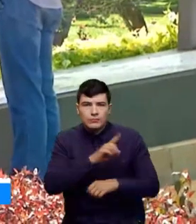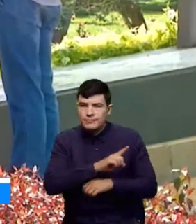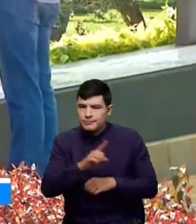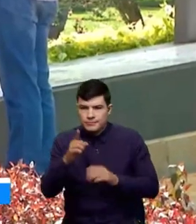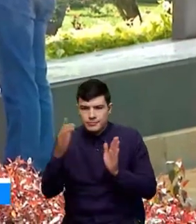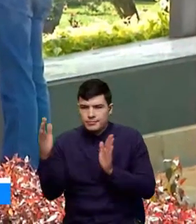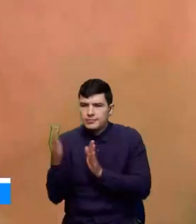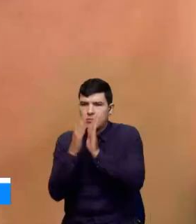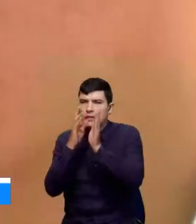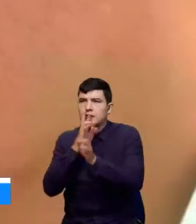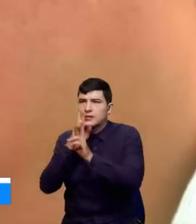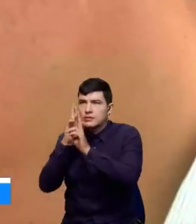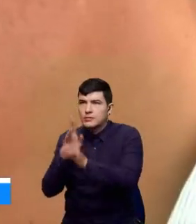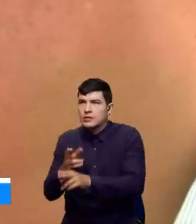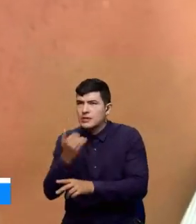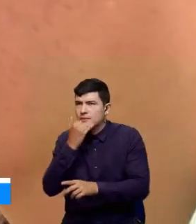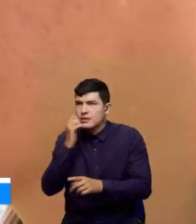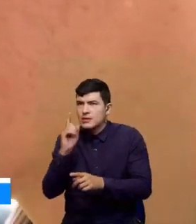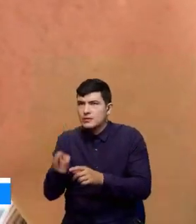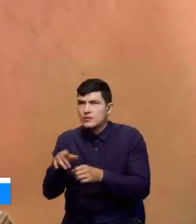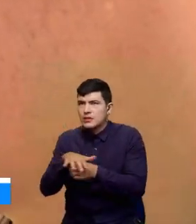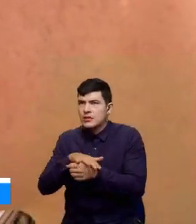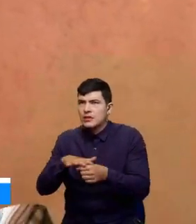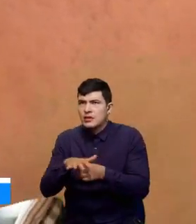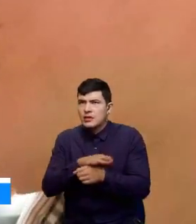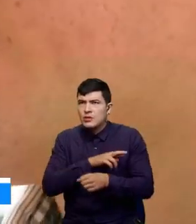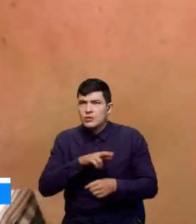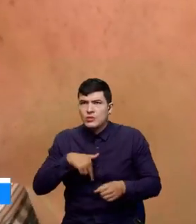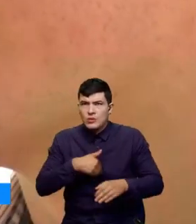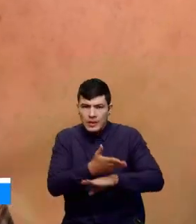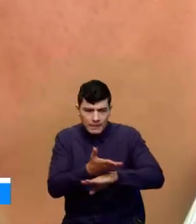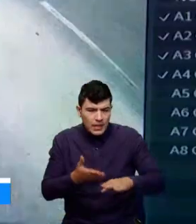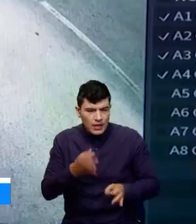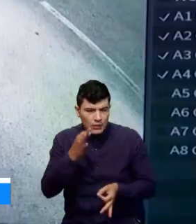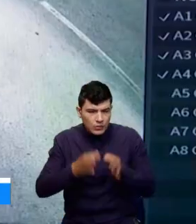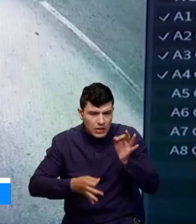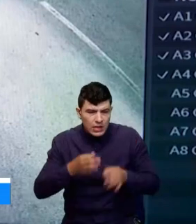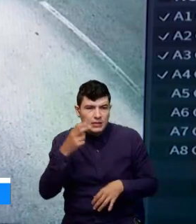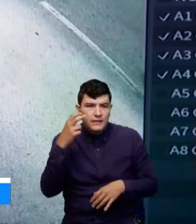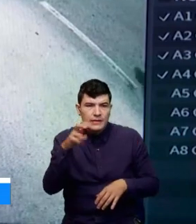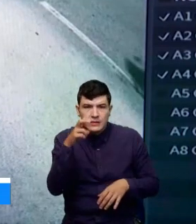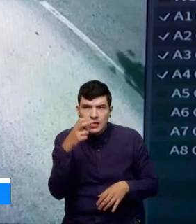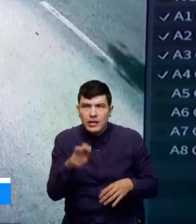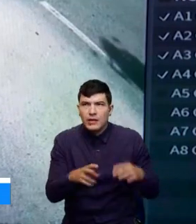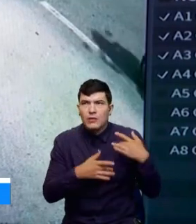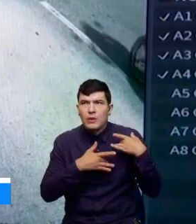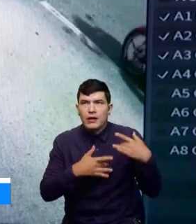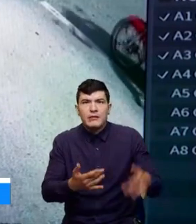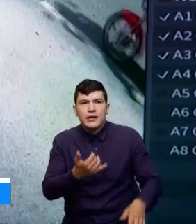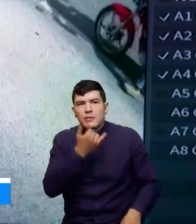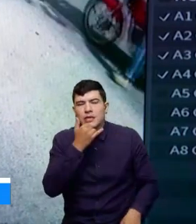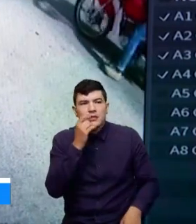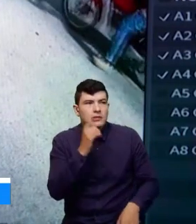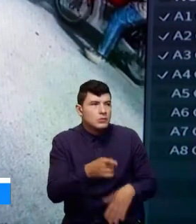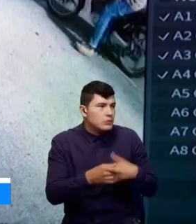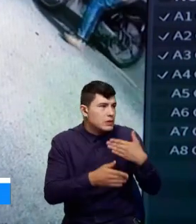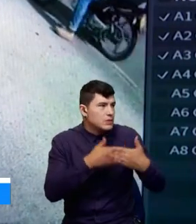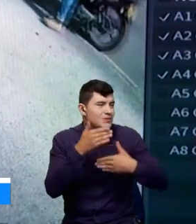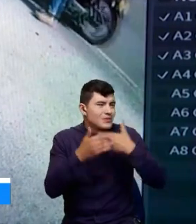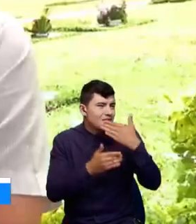presentado para responder por este hecho no tuve primera justicia la fiscalía que nos colabore con ese proceso